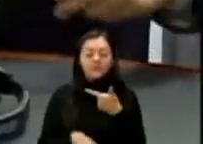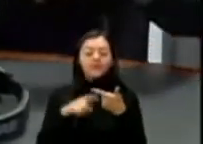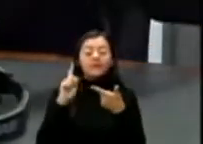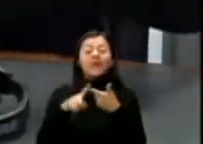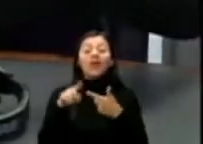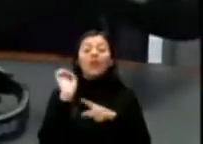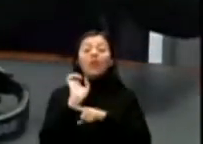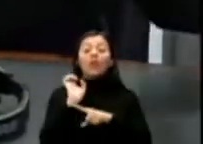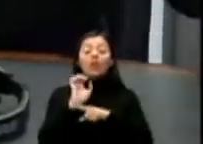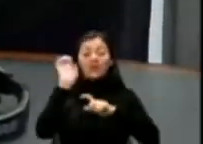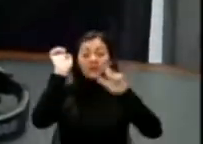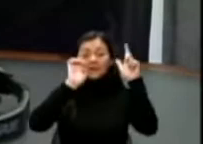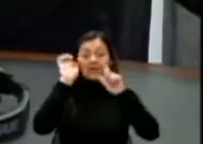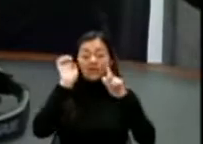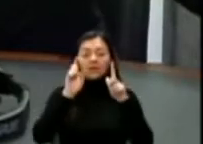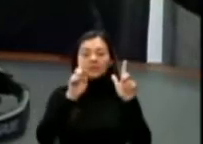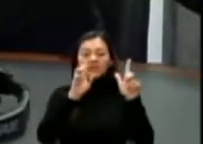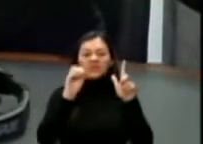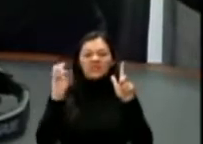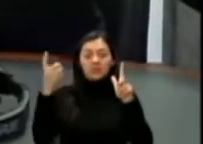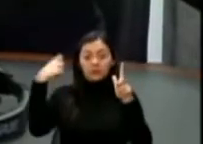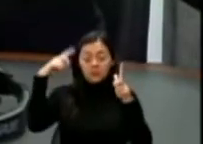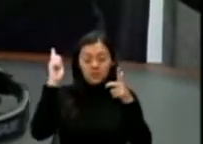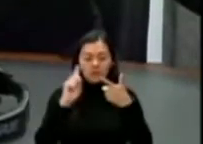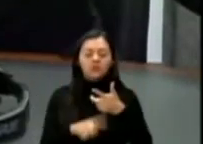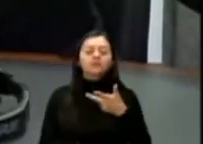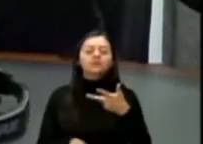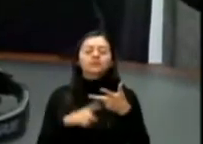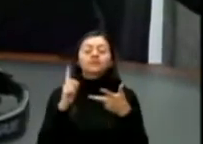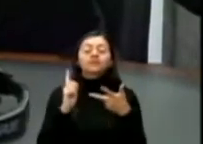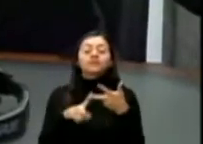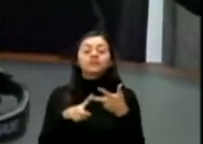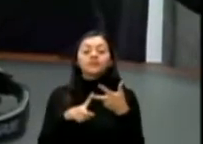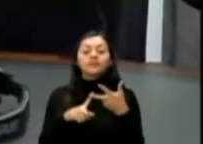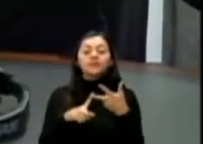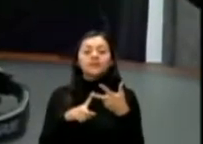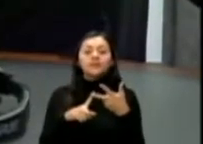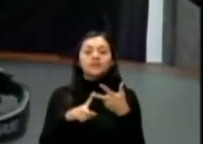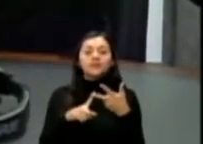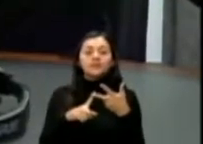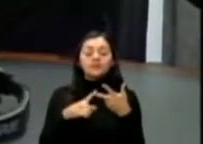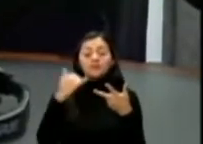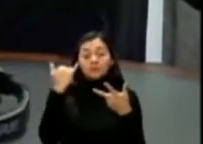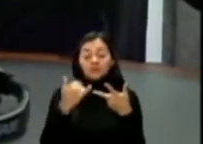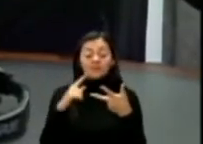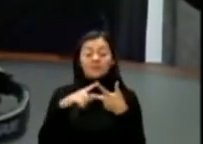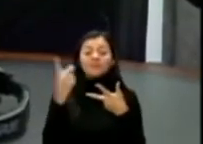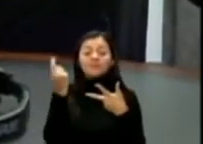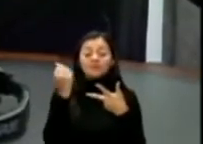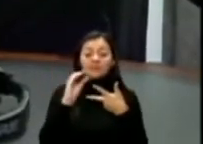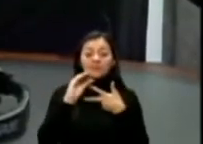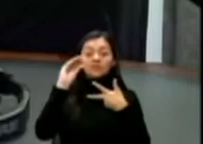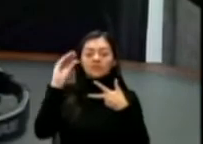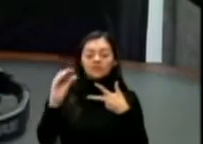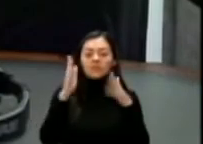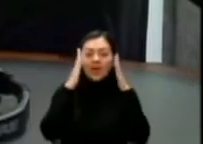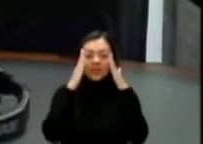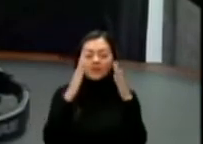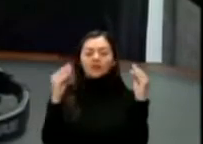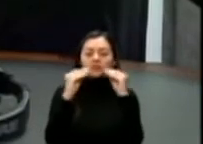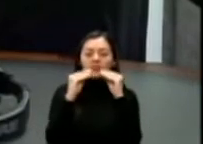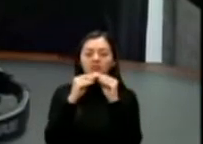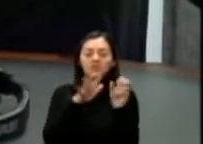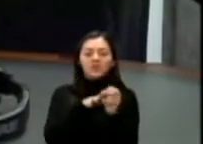escuadra estratégico que solamente 40 que convirtió más de 600 es de dólares y que está destinada a atender precisamente son las influencias